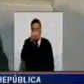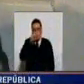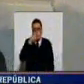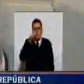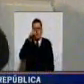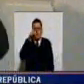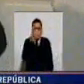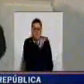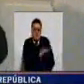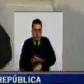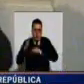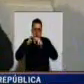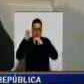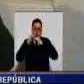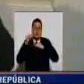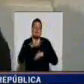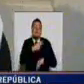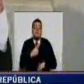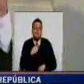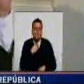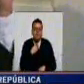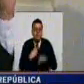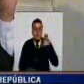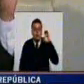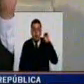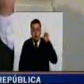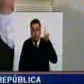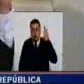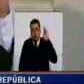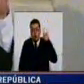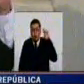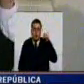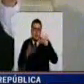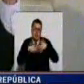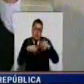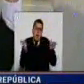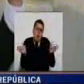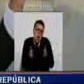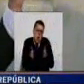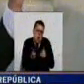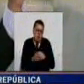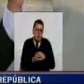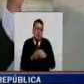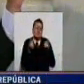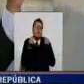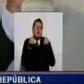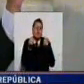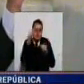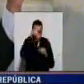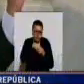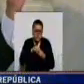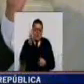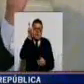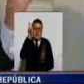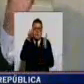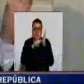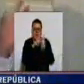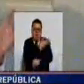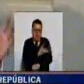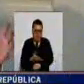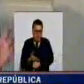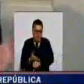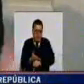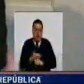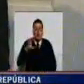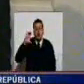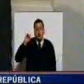millones de dólares. Colbún es una empresa relativamente pequeña, sus activos valen unos 7 mil millones. Entonces,